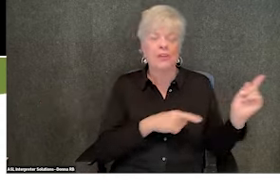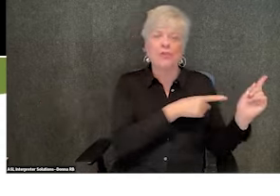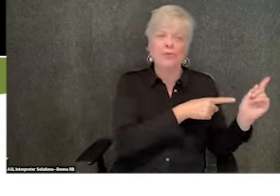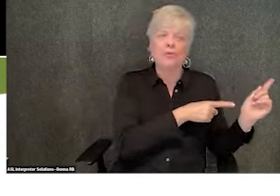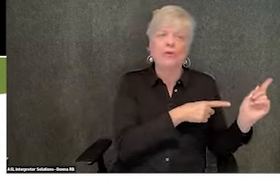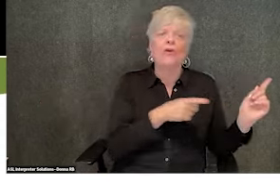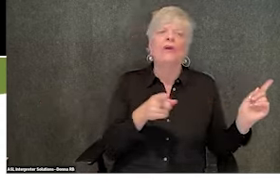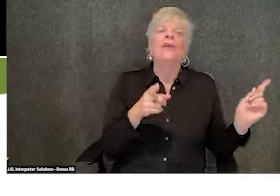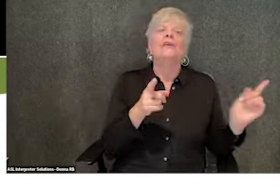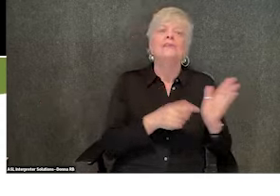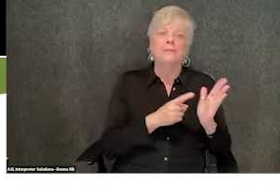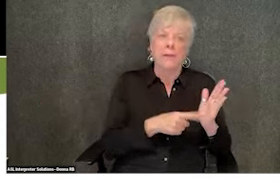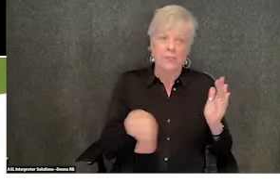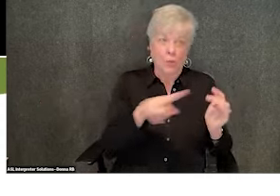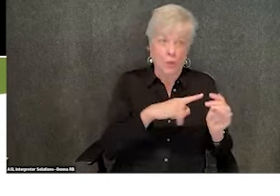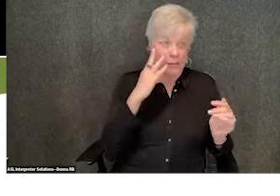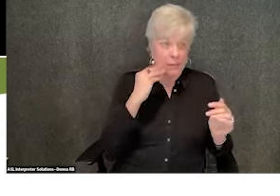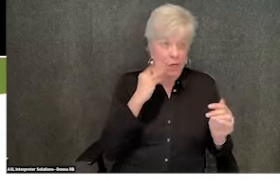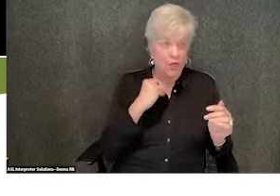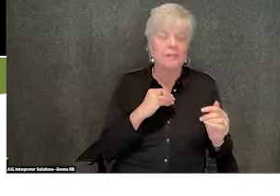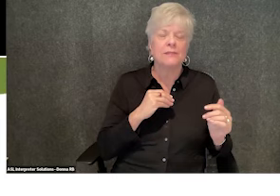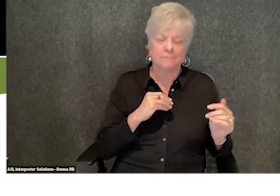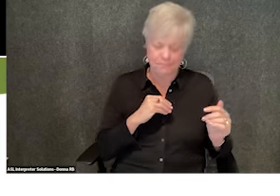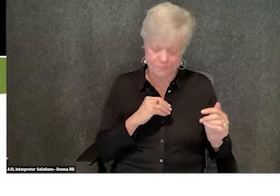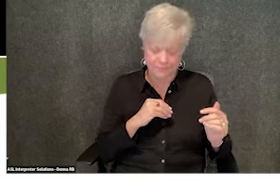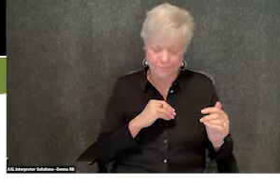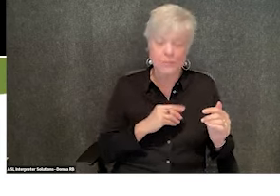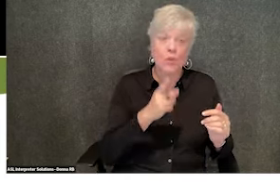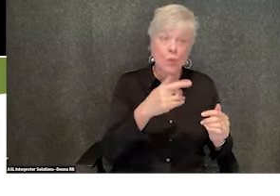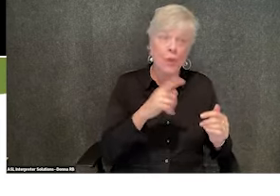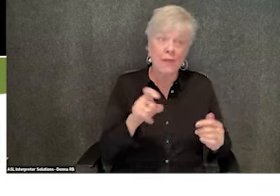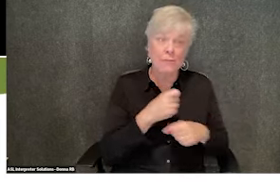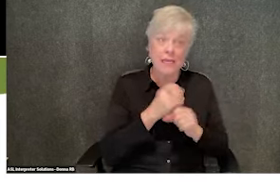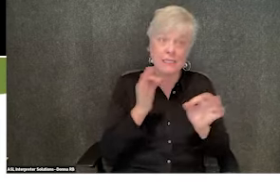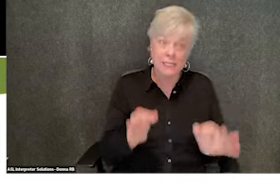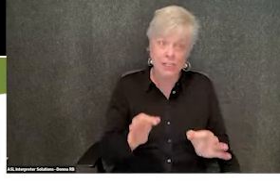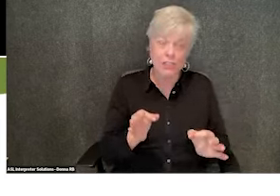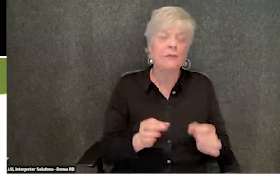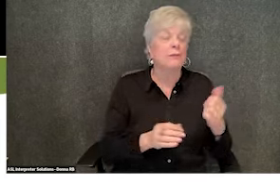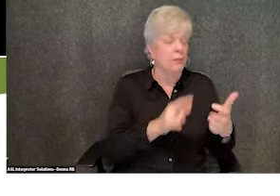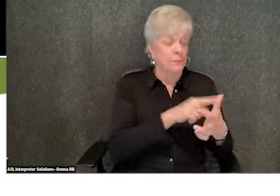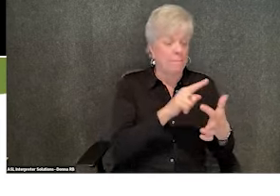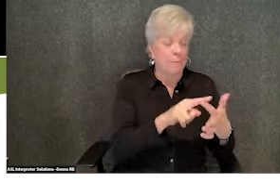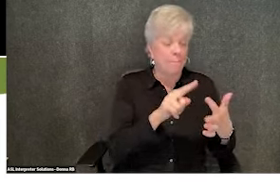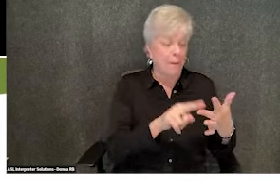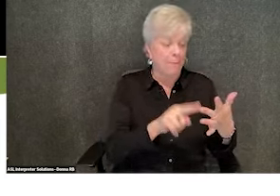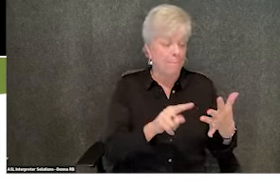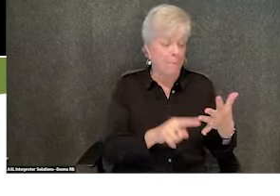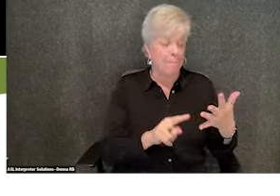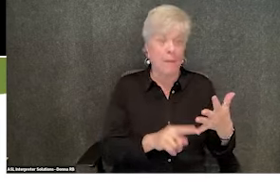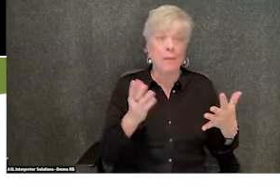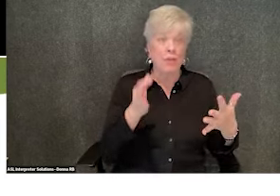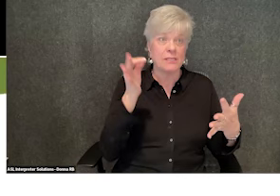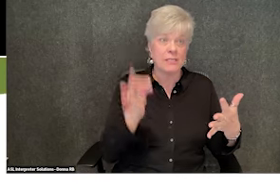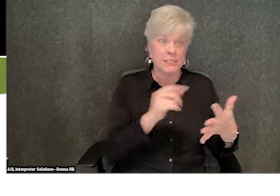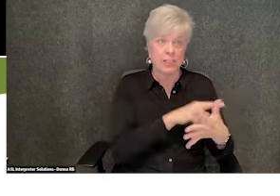Si uno ha estado en una situación, mira, tiene que tomar una decisión, tiene opción A, B y C, y uno dice que esto